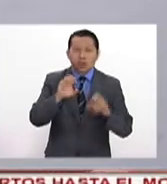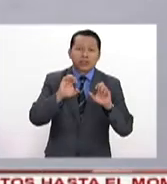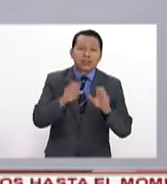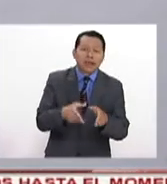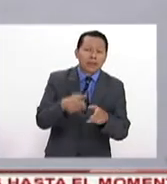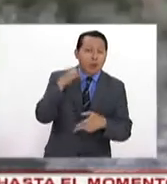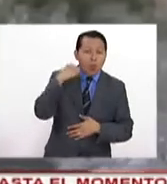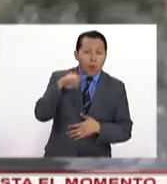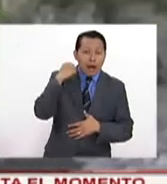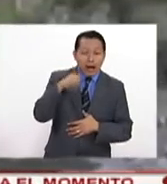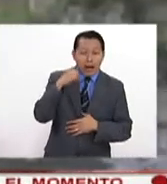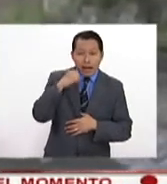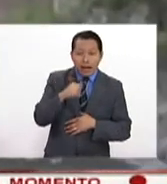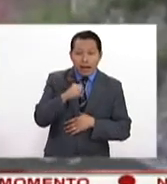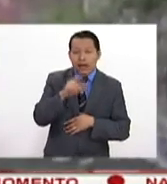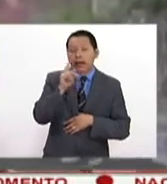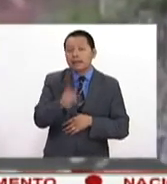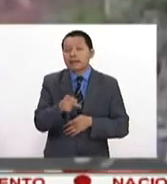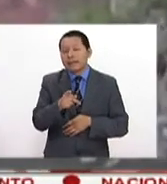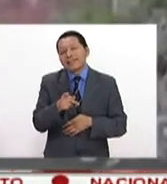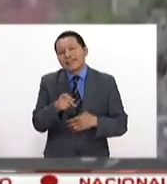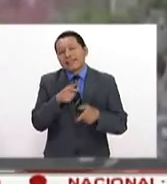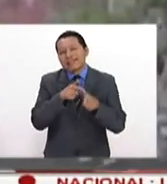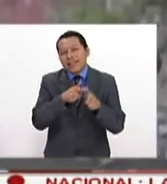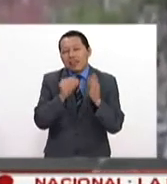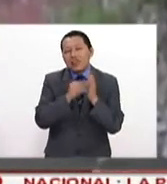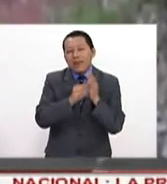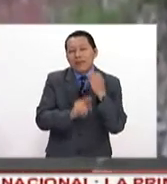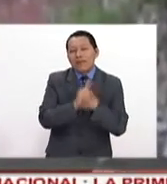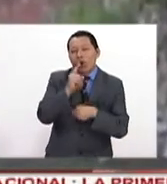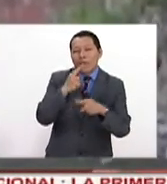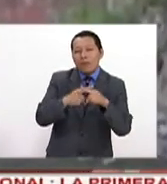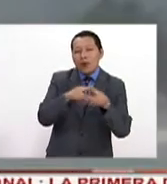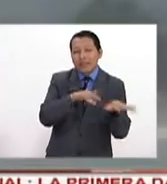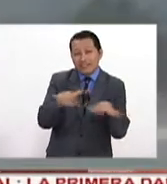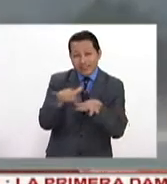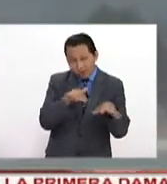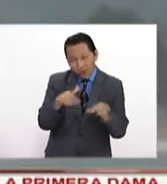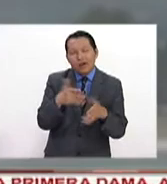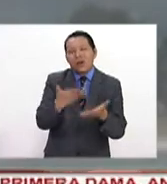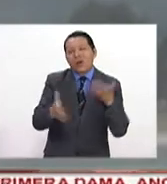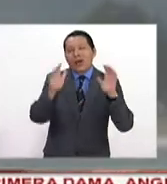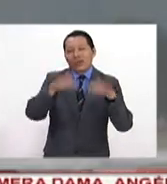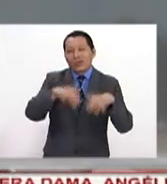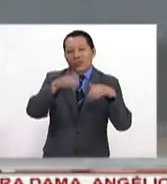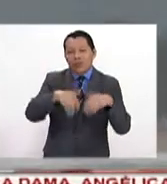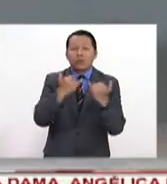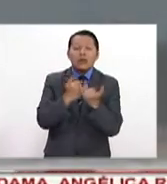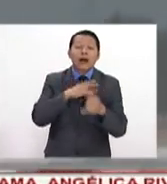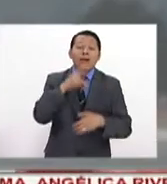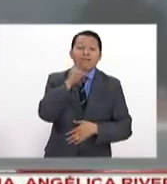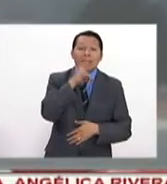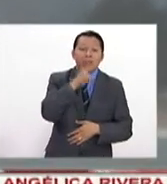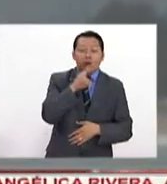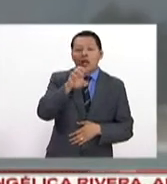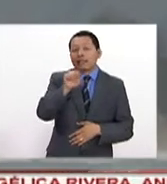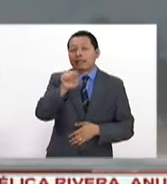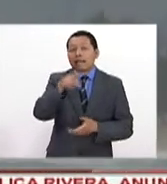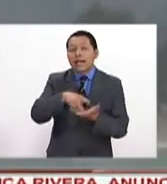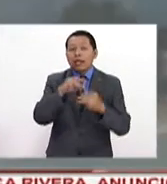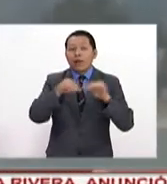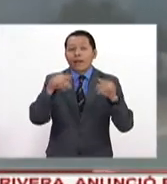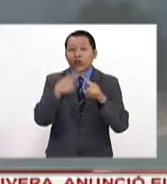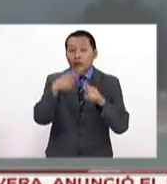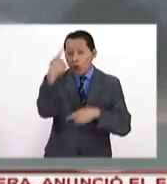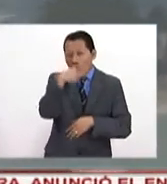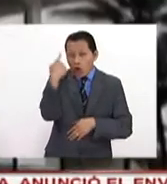Chiapas y Oaxaca, entidades que aún no se recuperan por el terremoto. También pronosticó vientos con rachas de hasta 60 kilómetros por